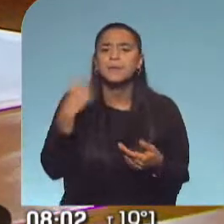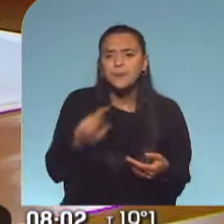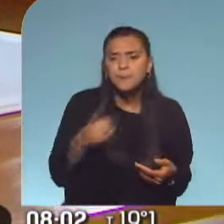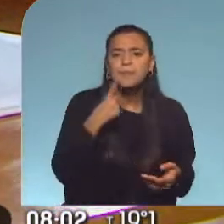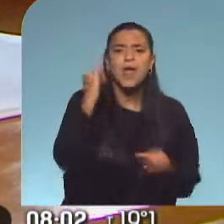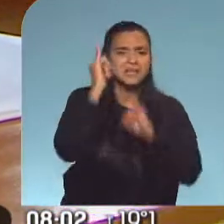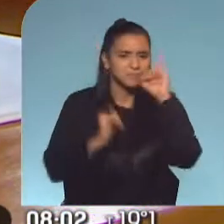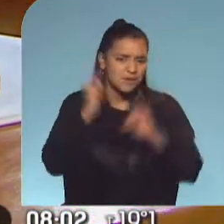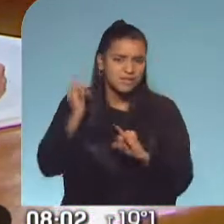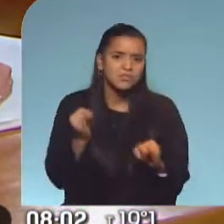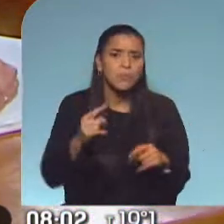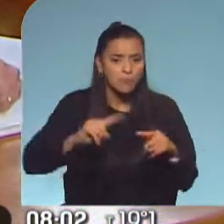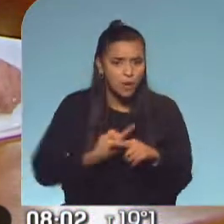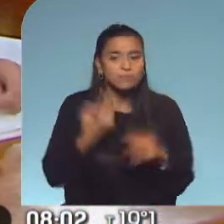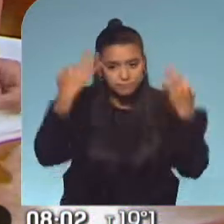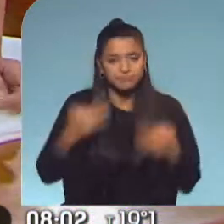una explicación casi política.